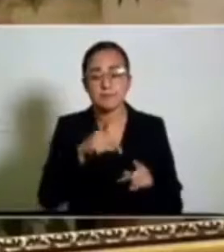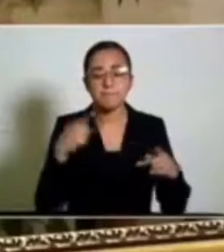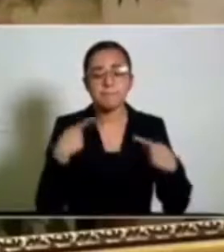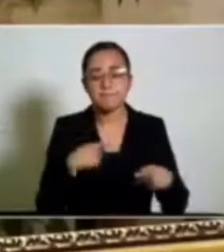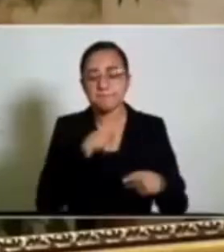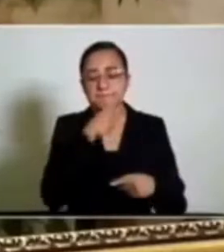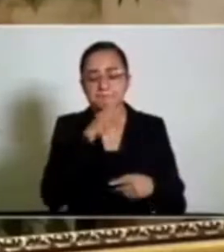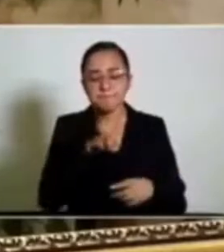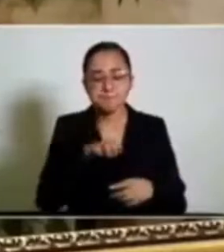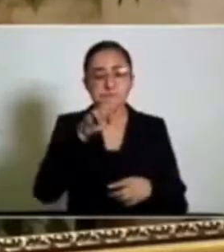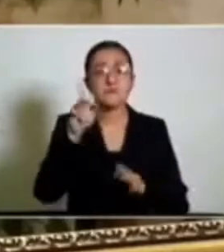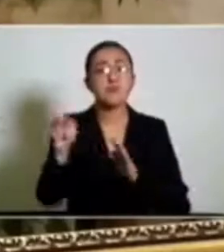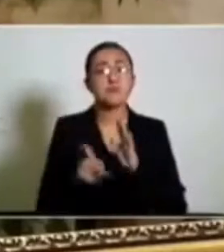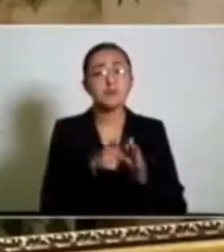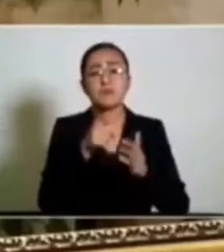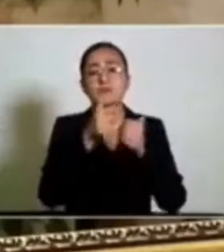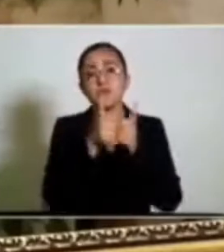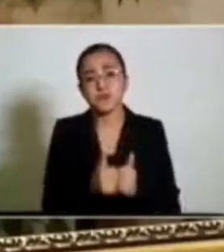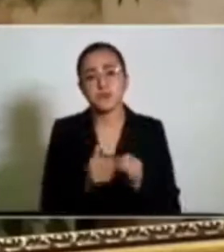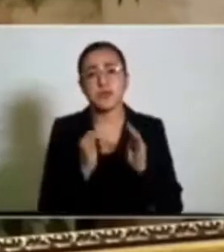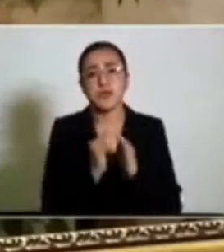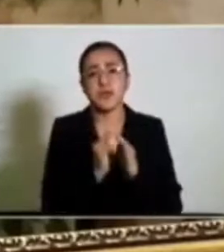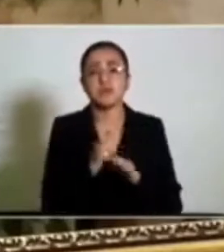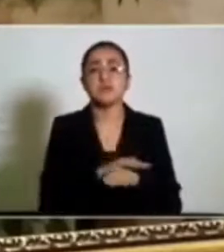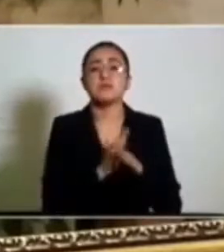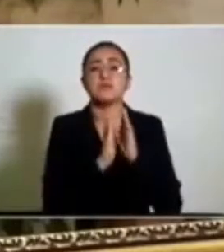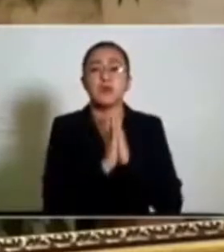edad, vuelvan a confinarse.